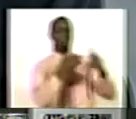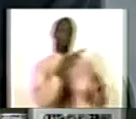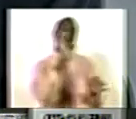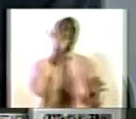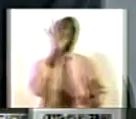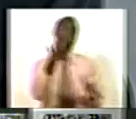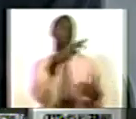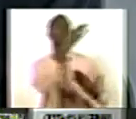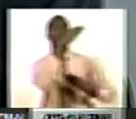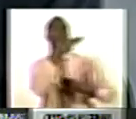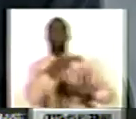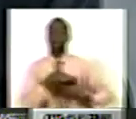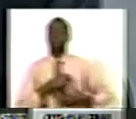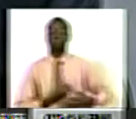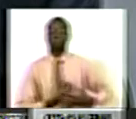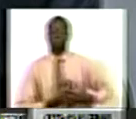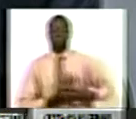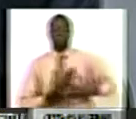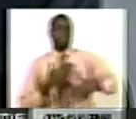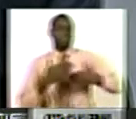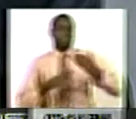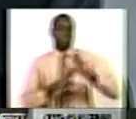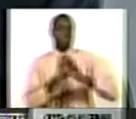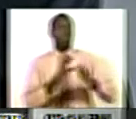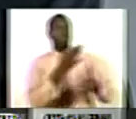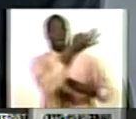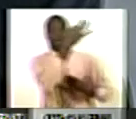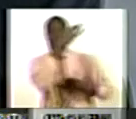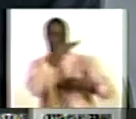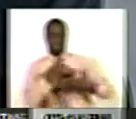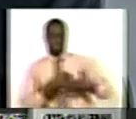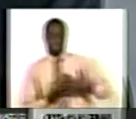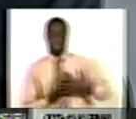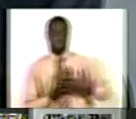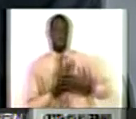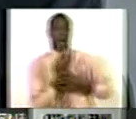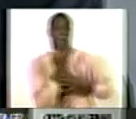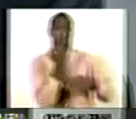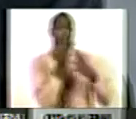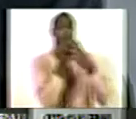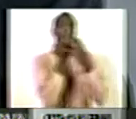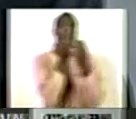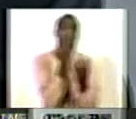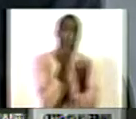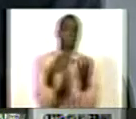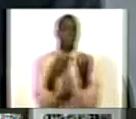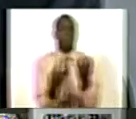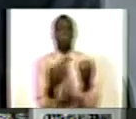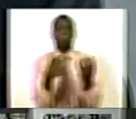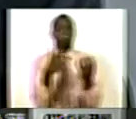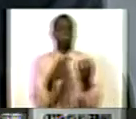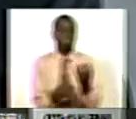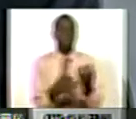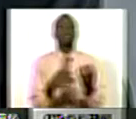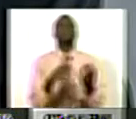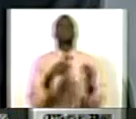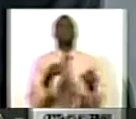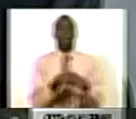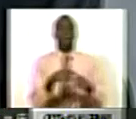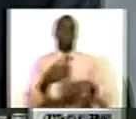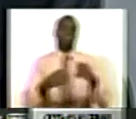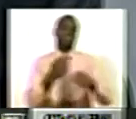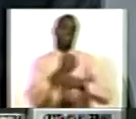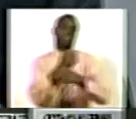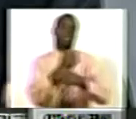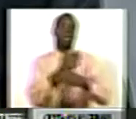duda, dentro de esa semilla, o como fruto de esa semilla, ha sido la capacidad extraordinaria que ha tenido primero el presidente